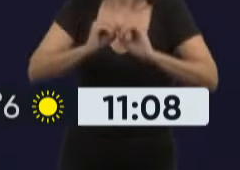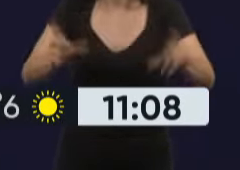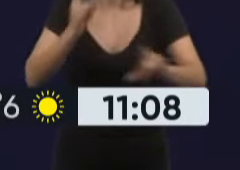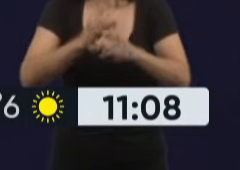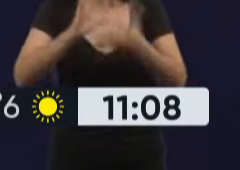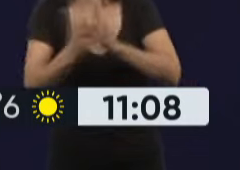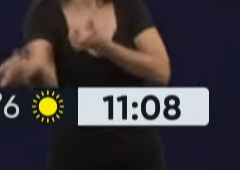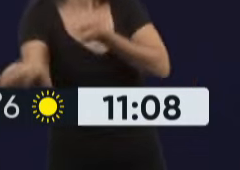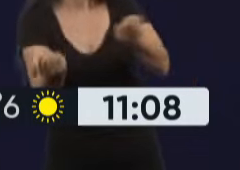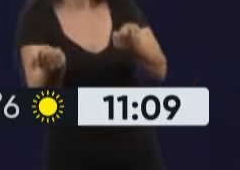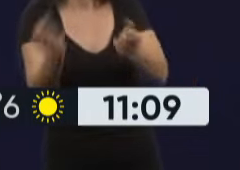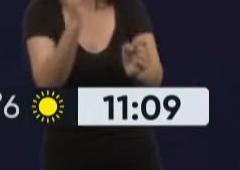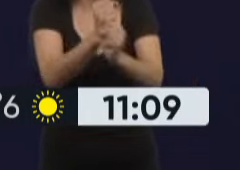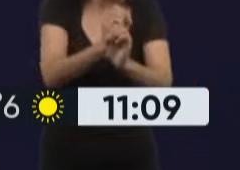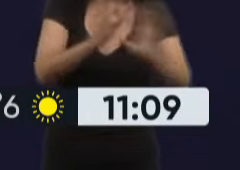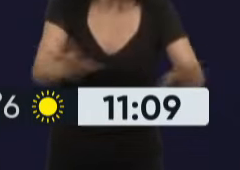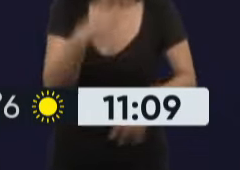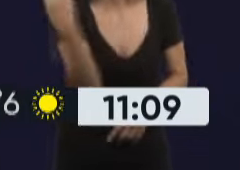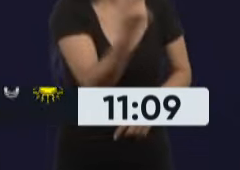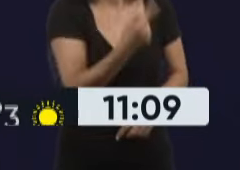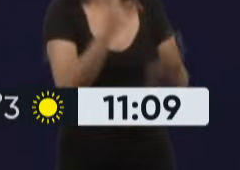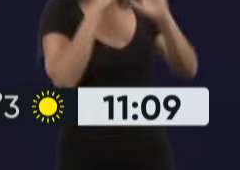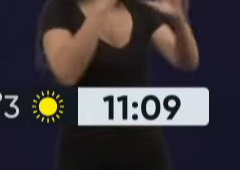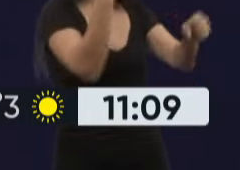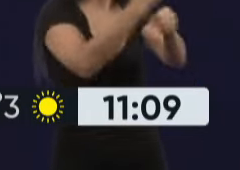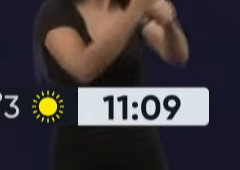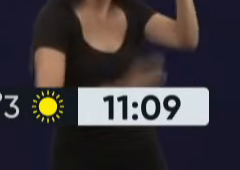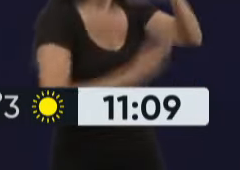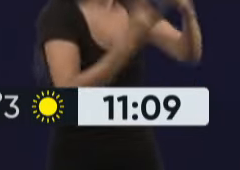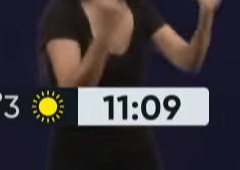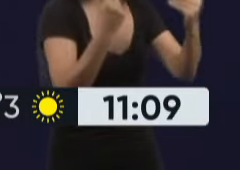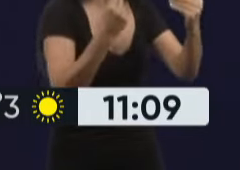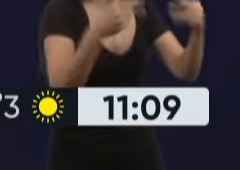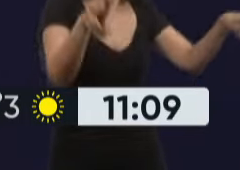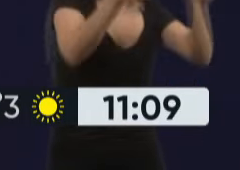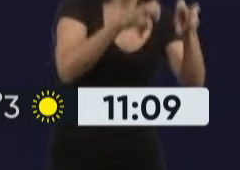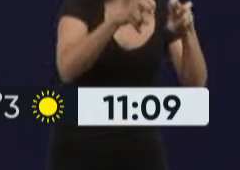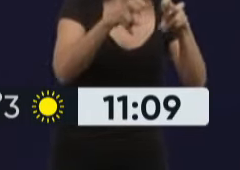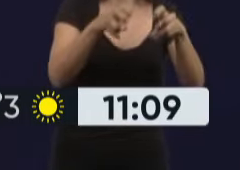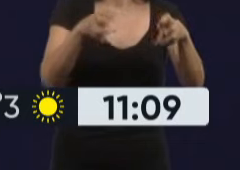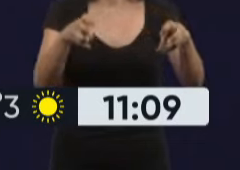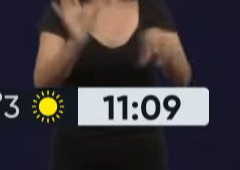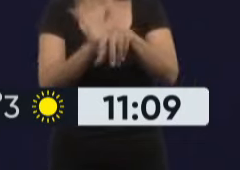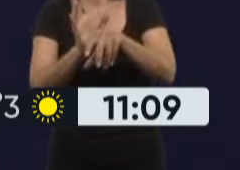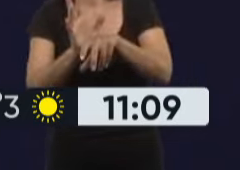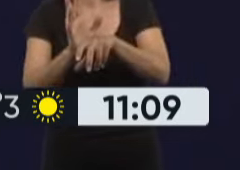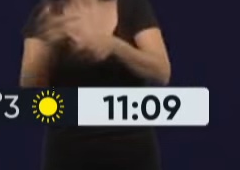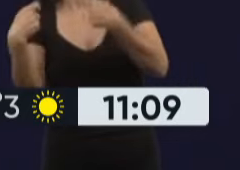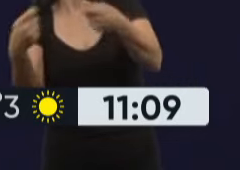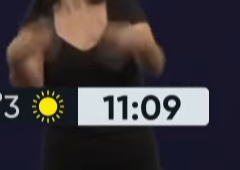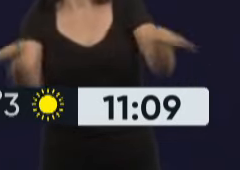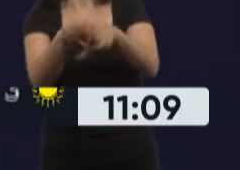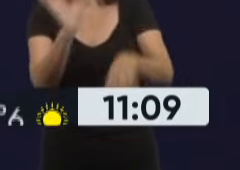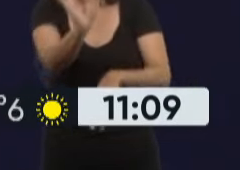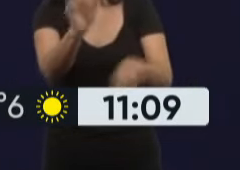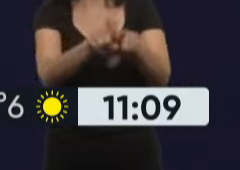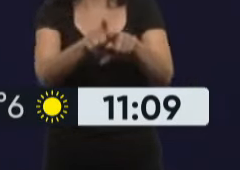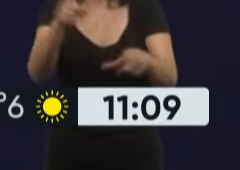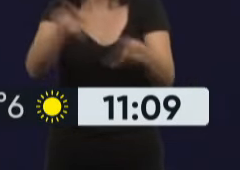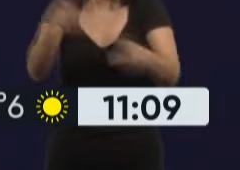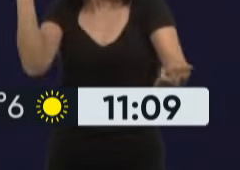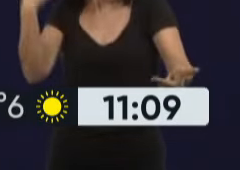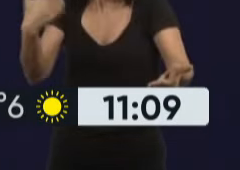nosotros es la columna vertebral que es tener las cuentas en orden no se ha cumplido en la mayoría de los años del último del